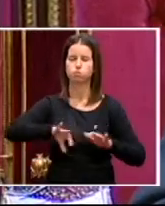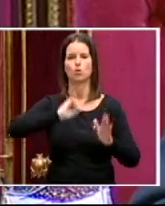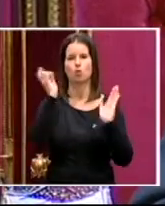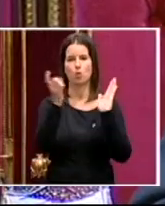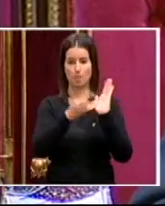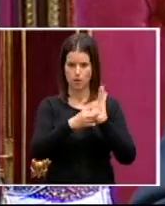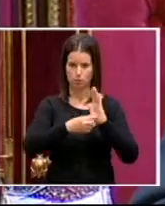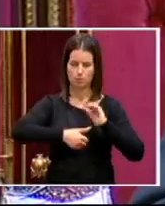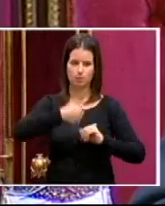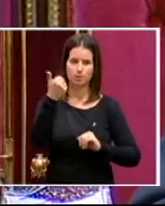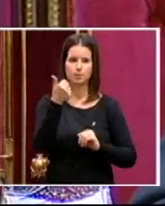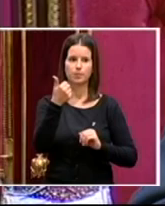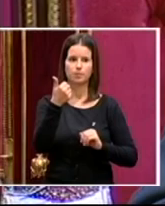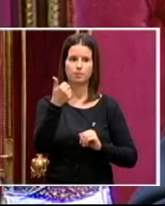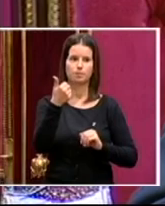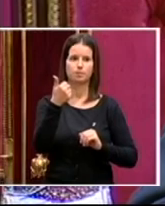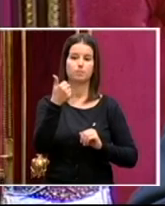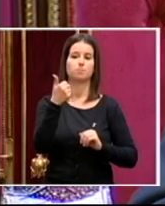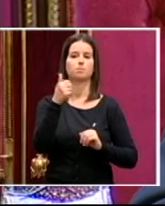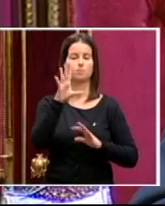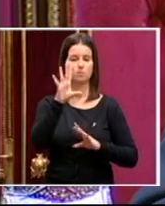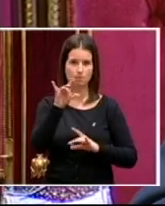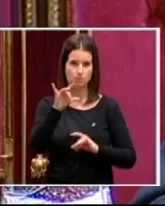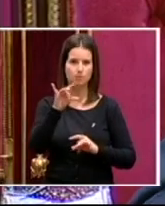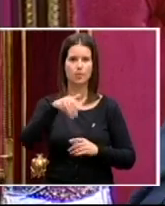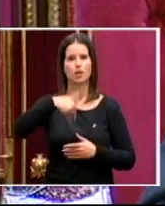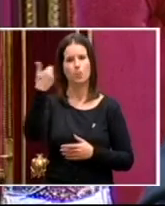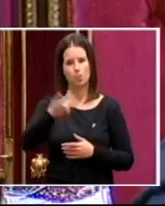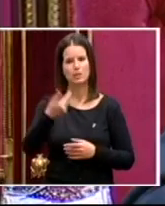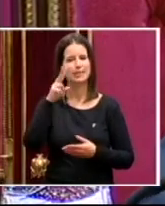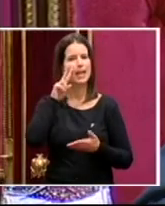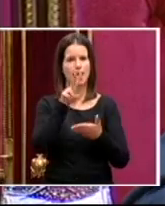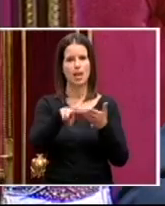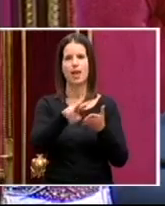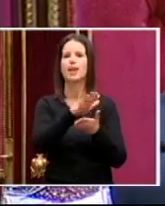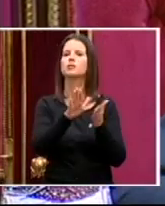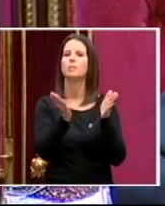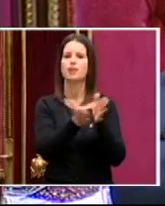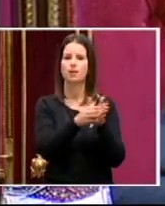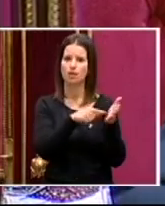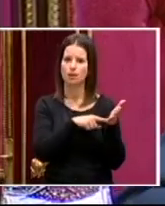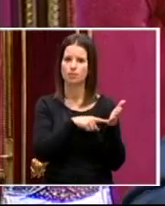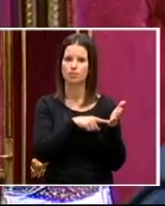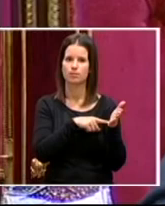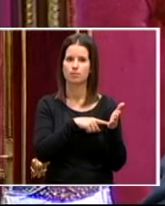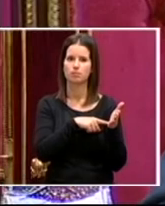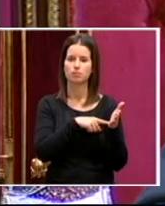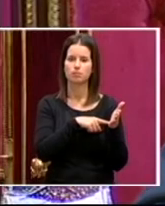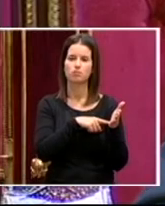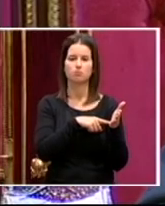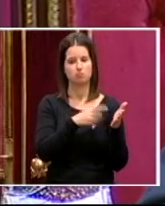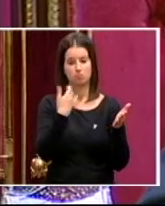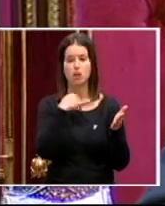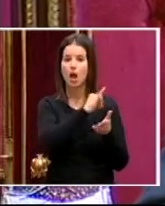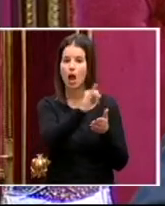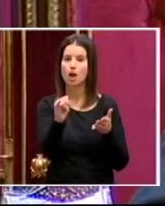Y en cualquier caso, lo que sí es conveniente es ver el expediente. Si una vez que ya lo cuentas con él, pues verlo.